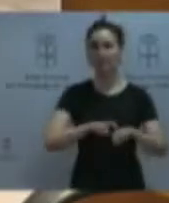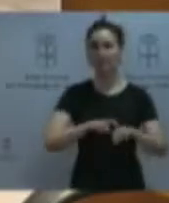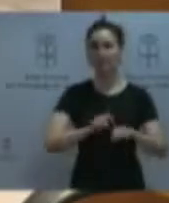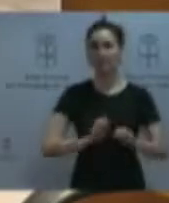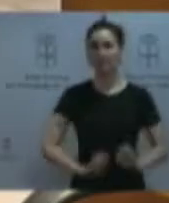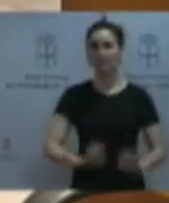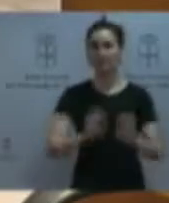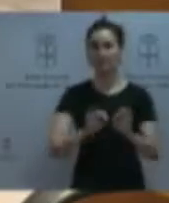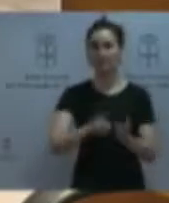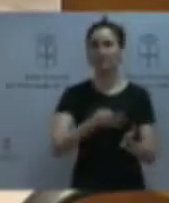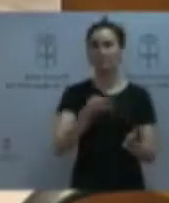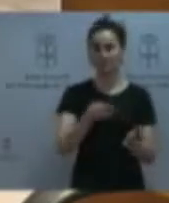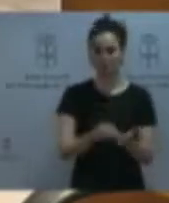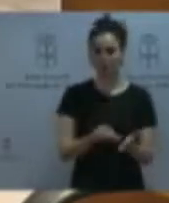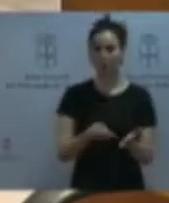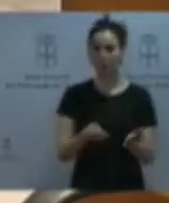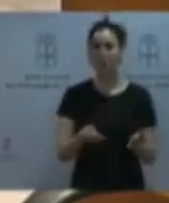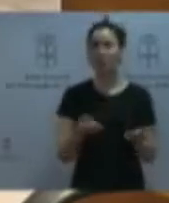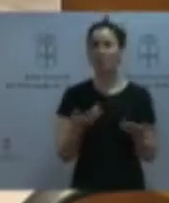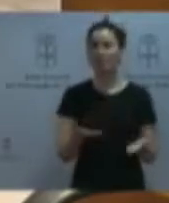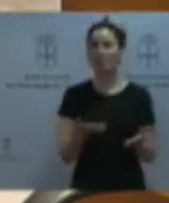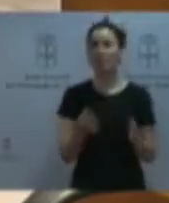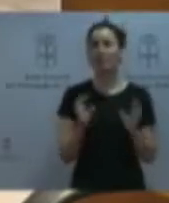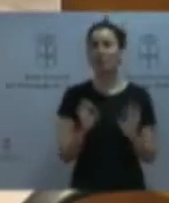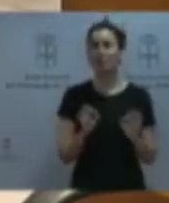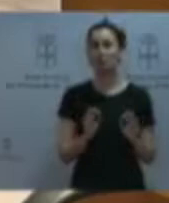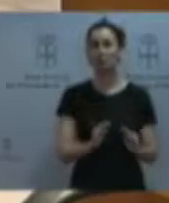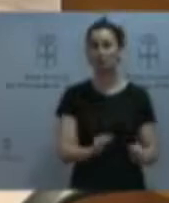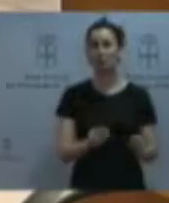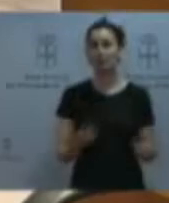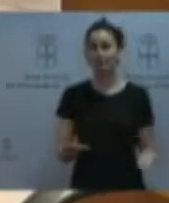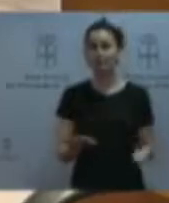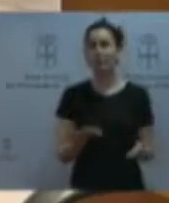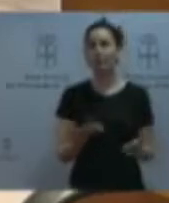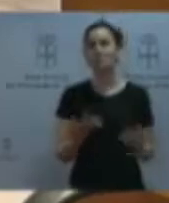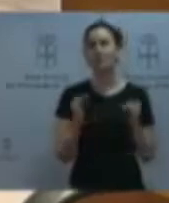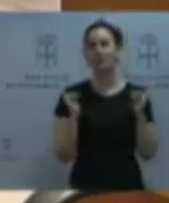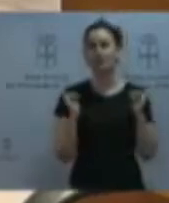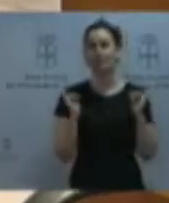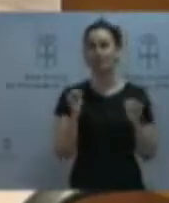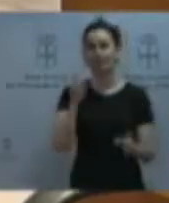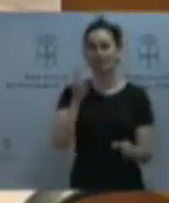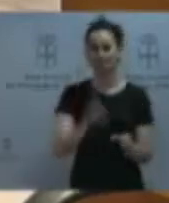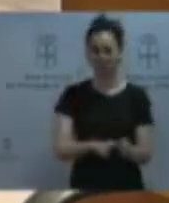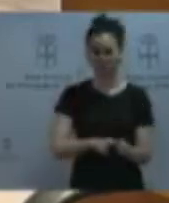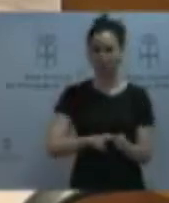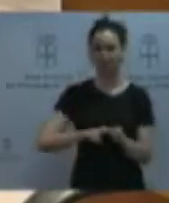fuentes. De hecho, se contempla la posibilidad de participación en las comisiones de aquellos